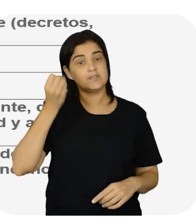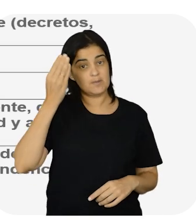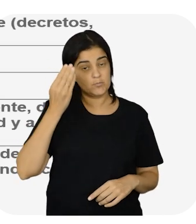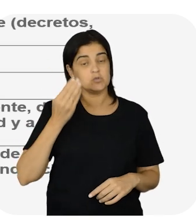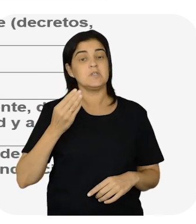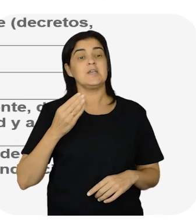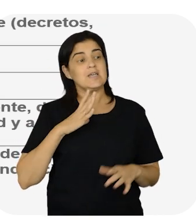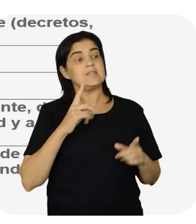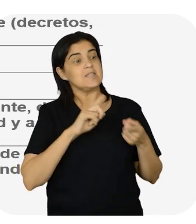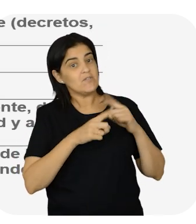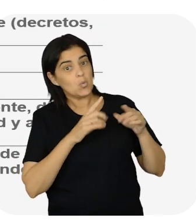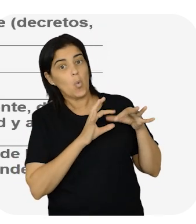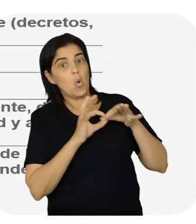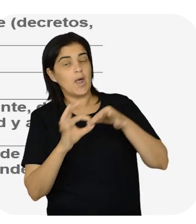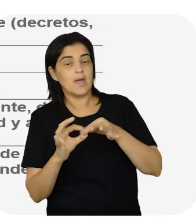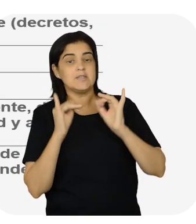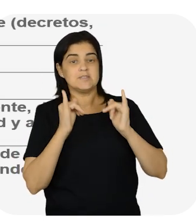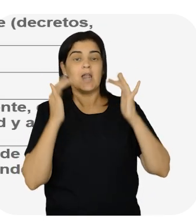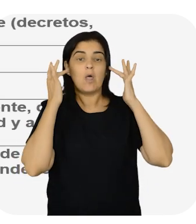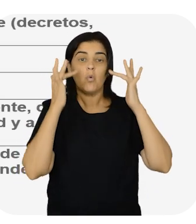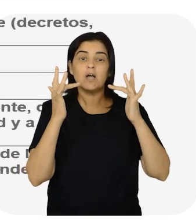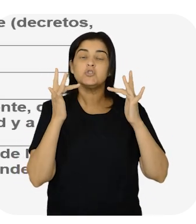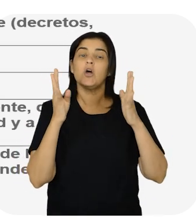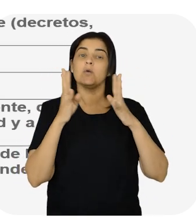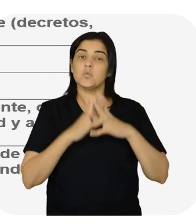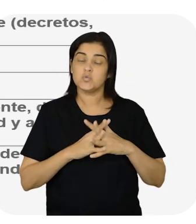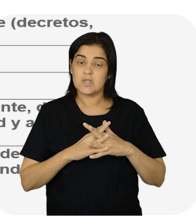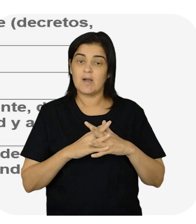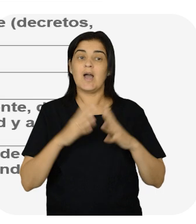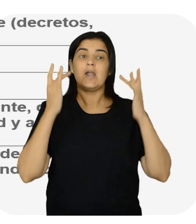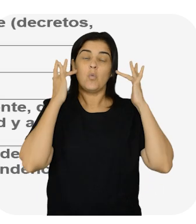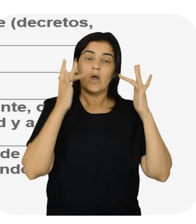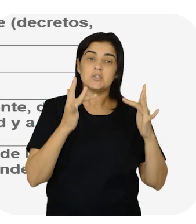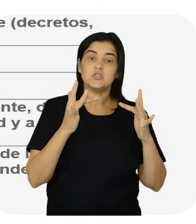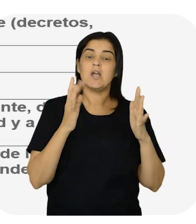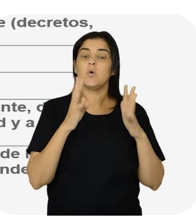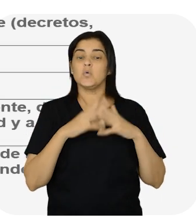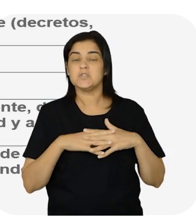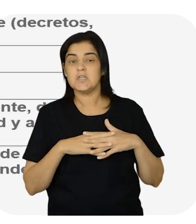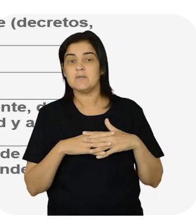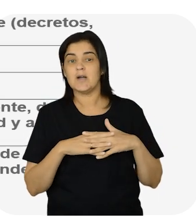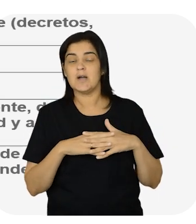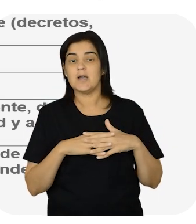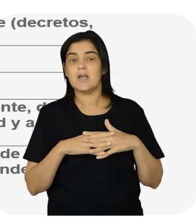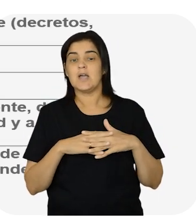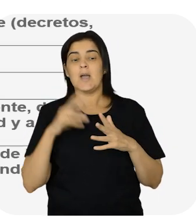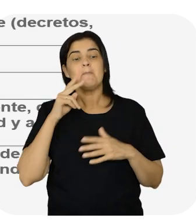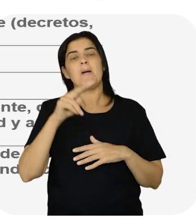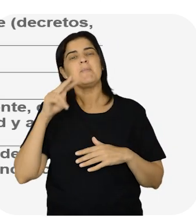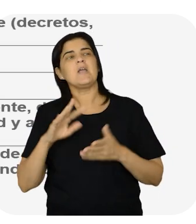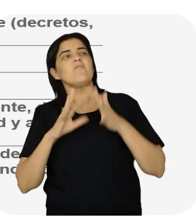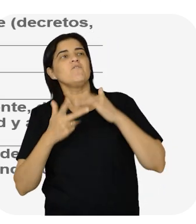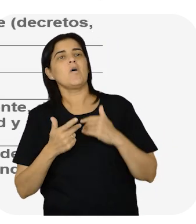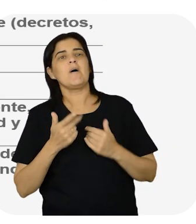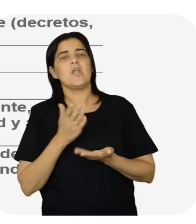están vinculados a lo que es la educación inclusiva, a la educación inclusiva desde la perspectiva de los